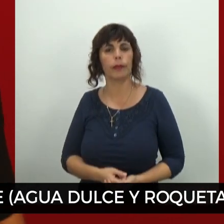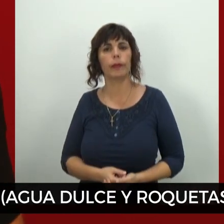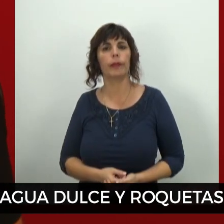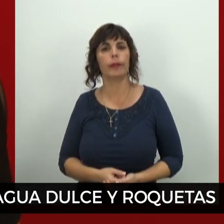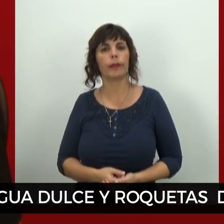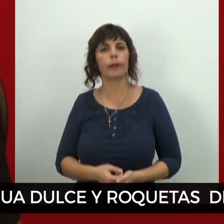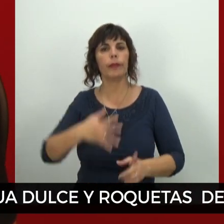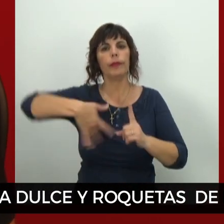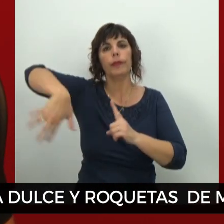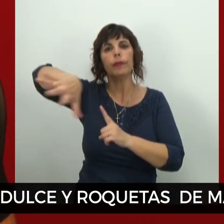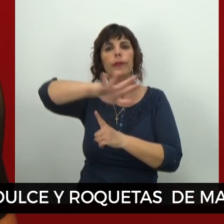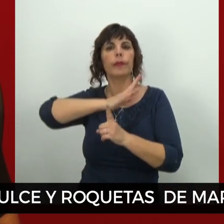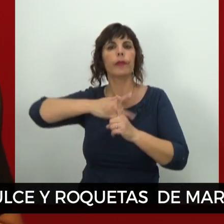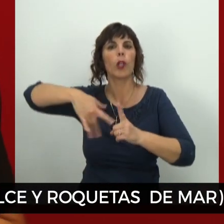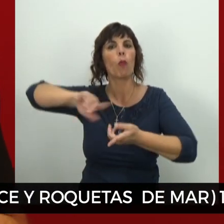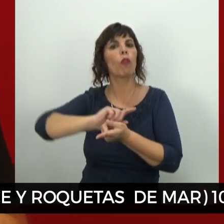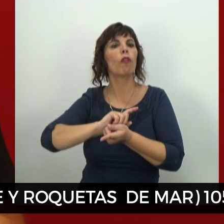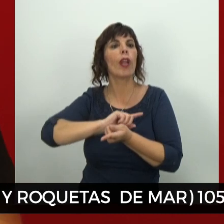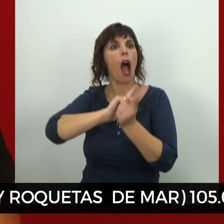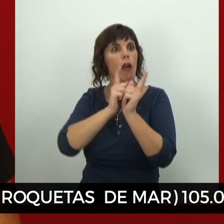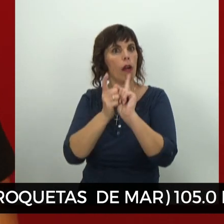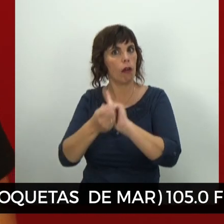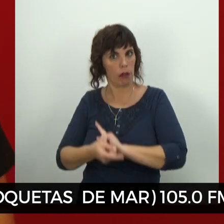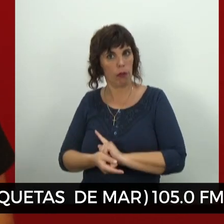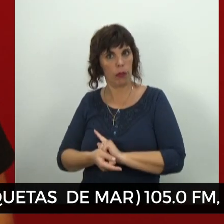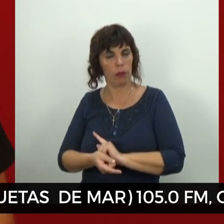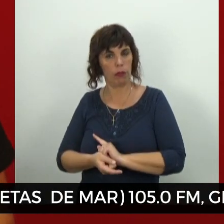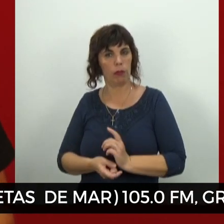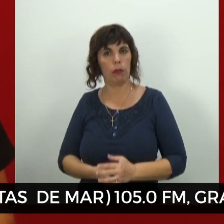la atmósfera alrededor de uno cambia.